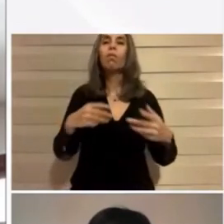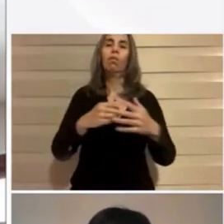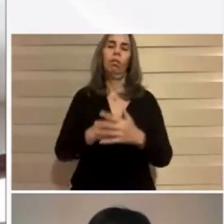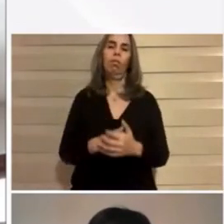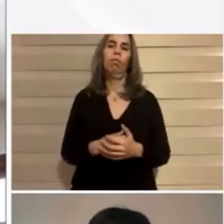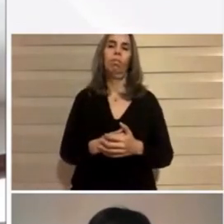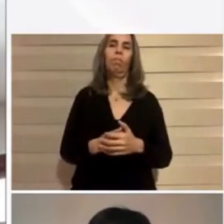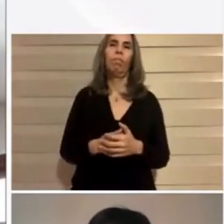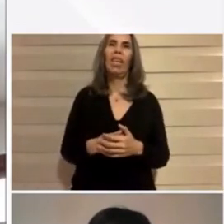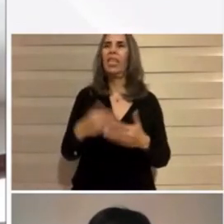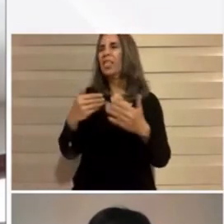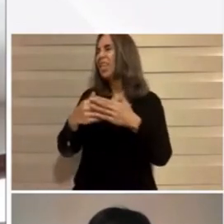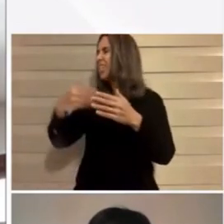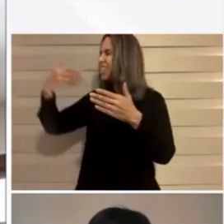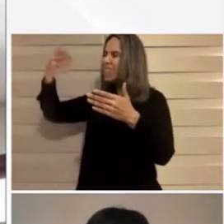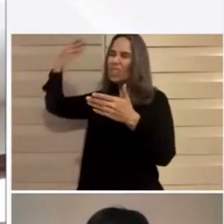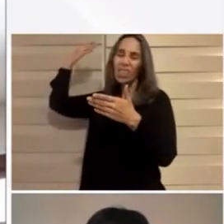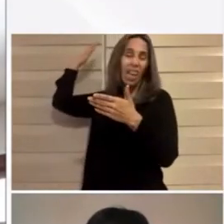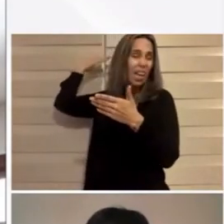más antiguas,